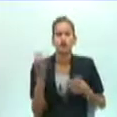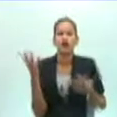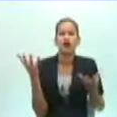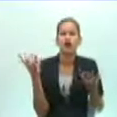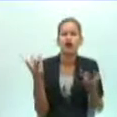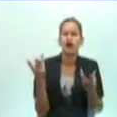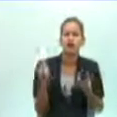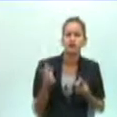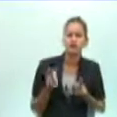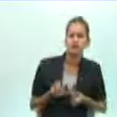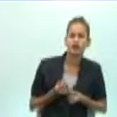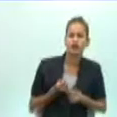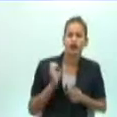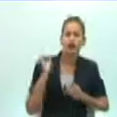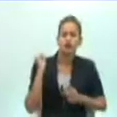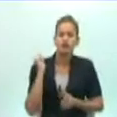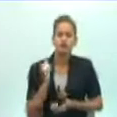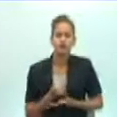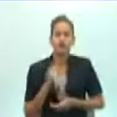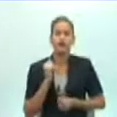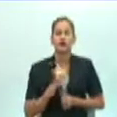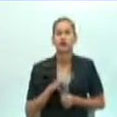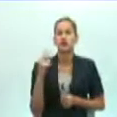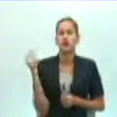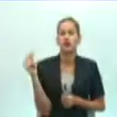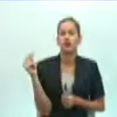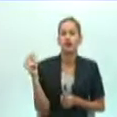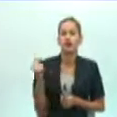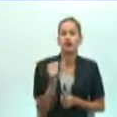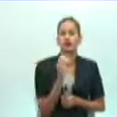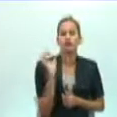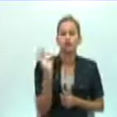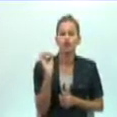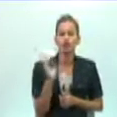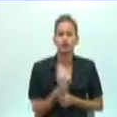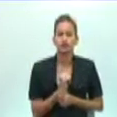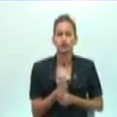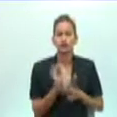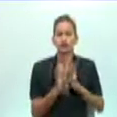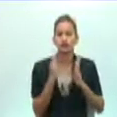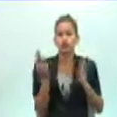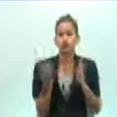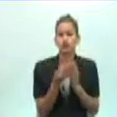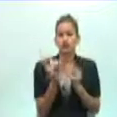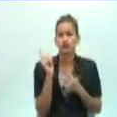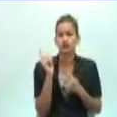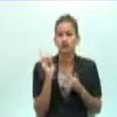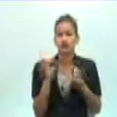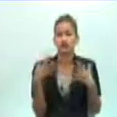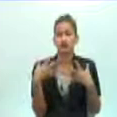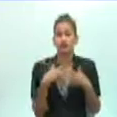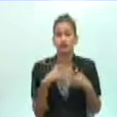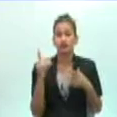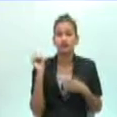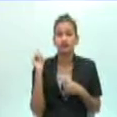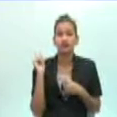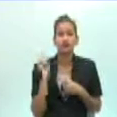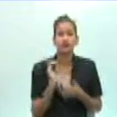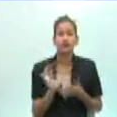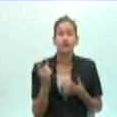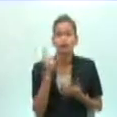u orden. Está todos estos contenidos relacionados con el adverbio en las páginas de la 92 a